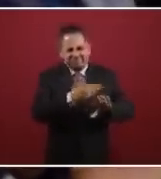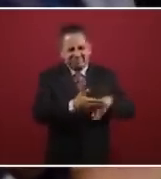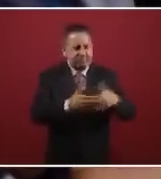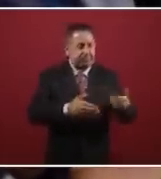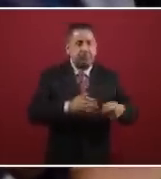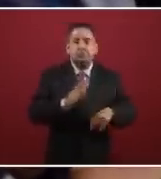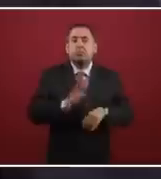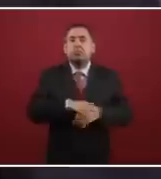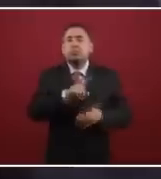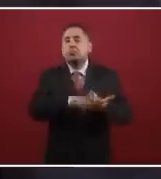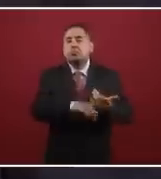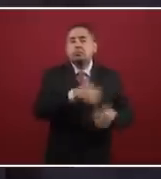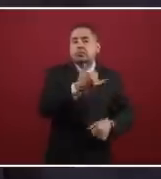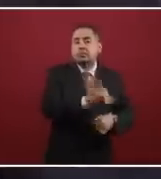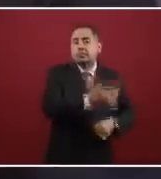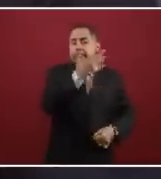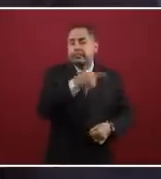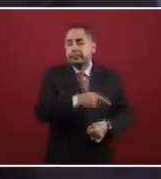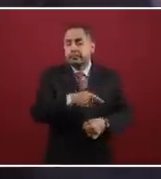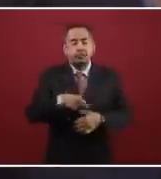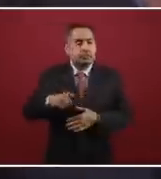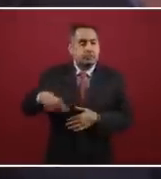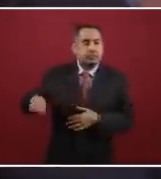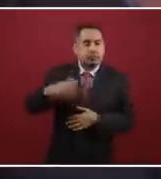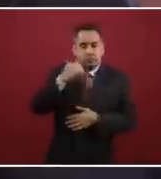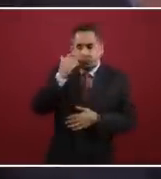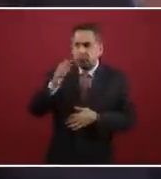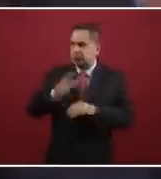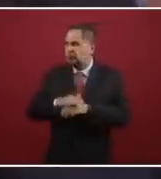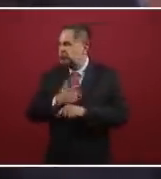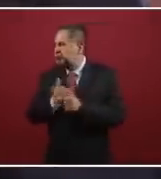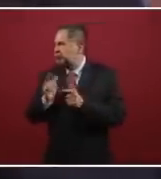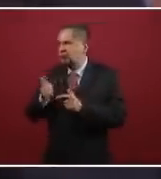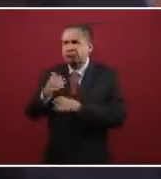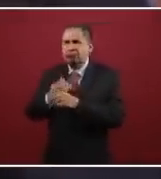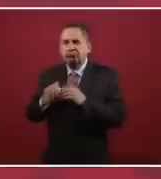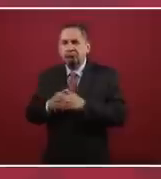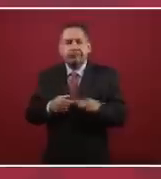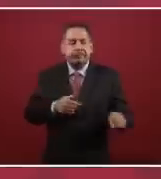estorbaba en la aplicación de la política neoliberal,